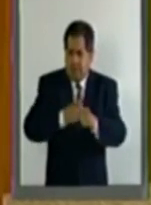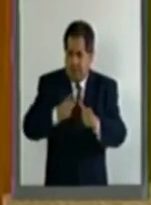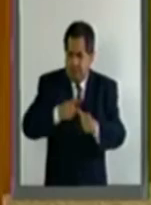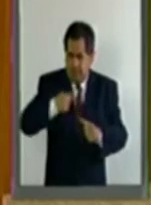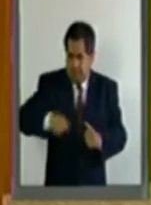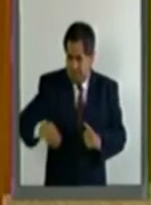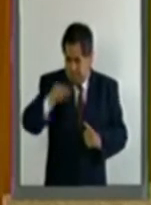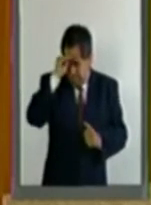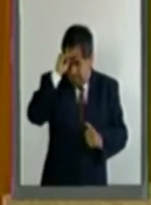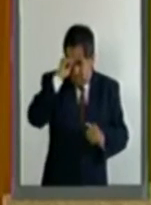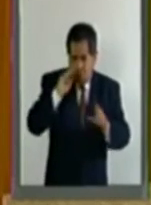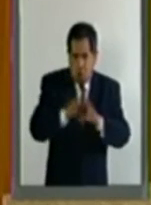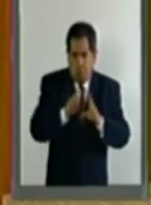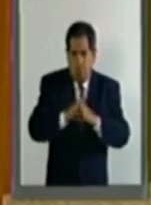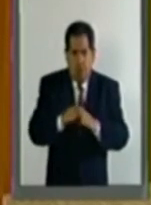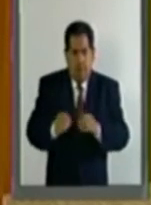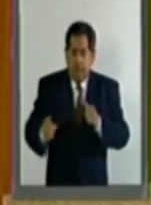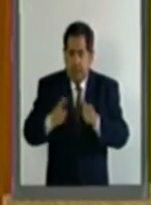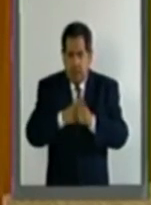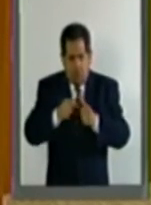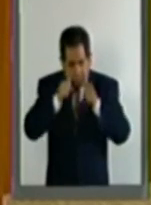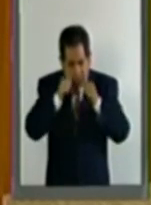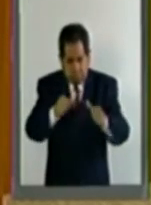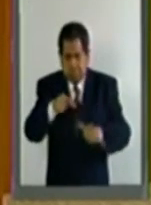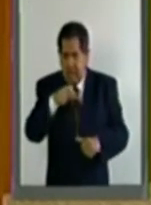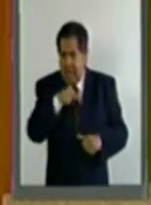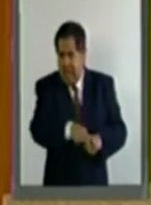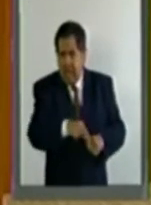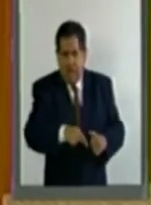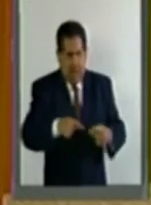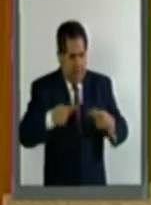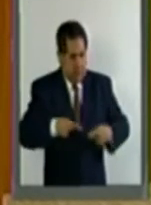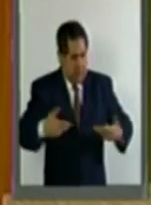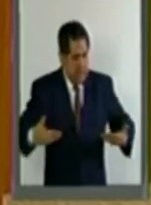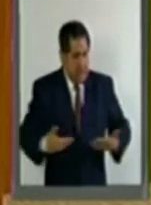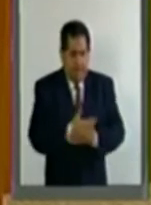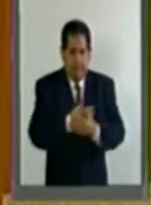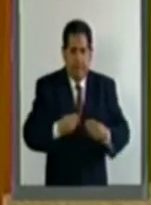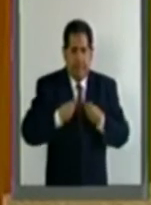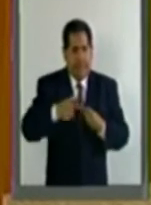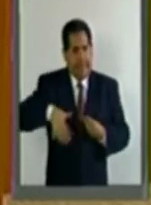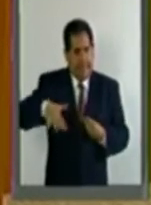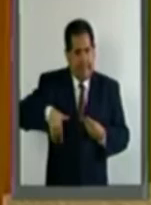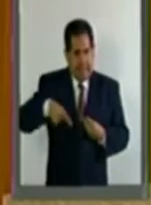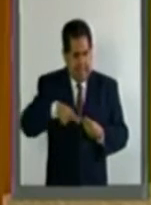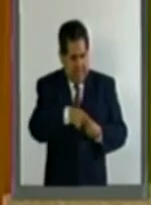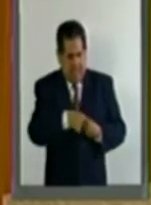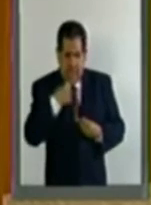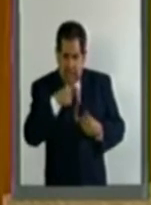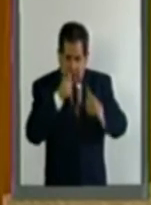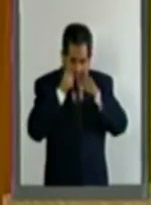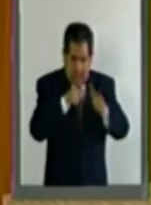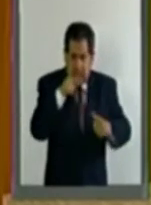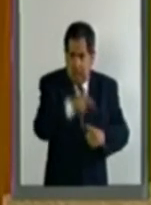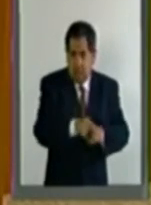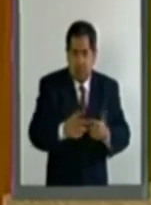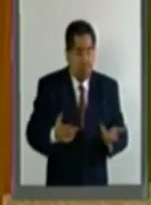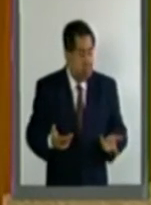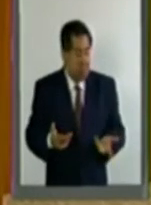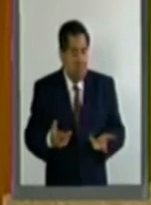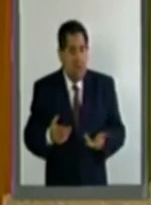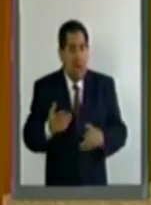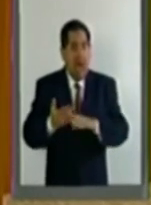consideración a los habitantes de los estados de donde procede, bajo el